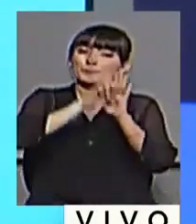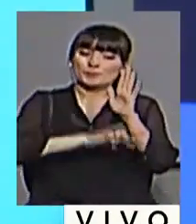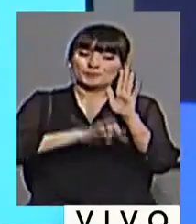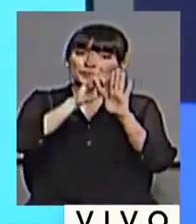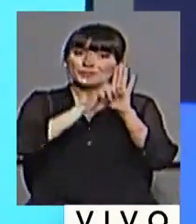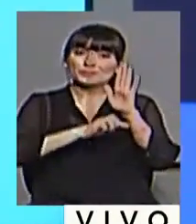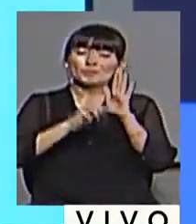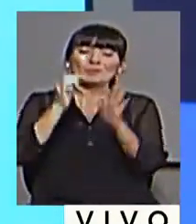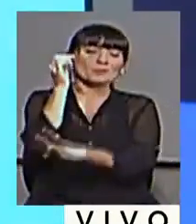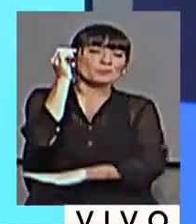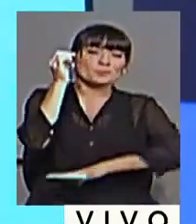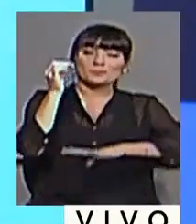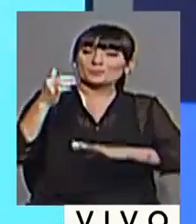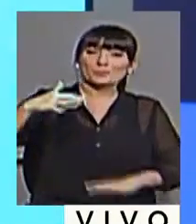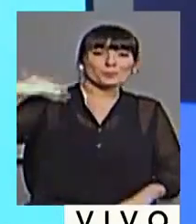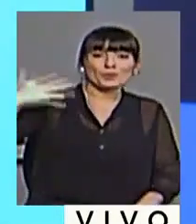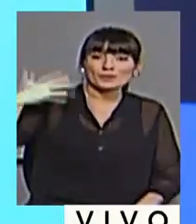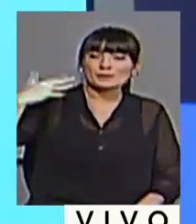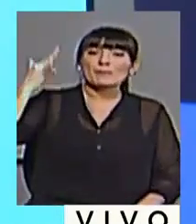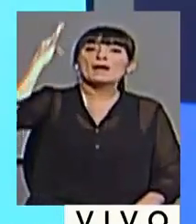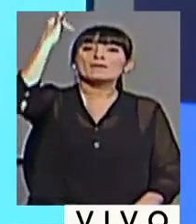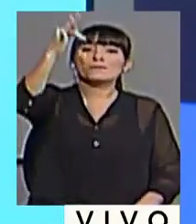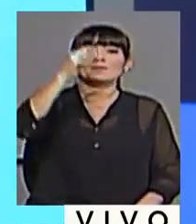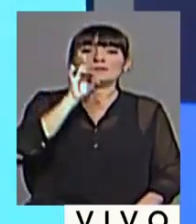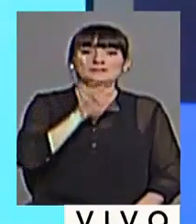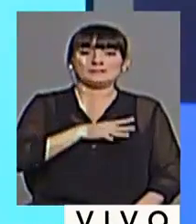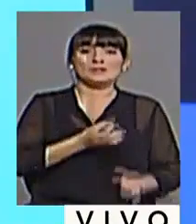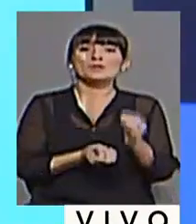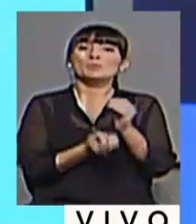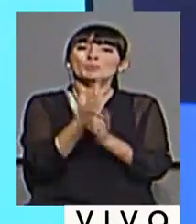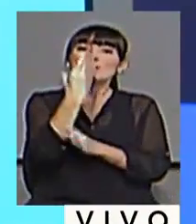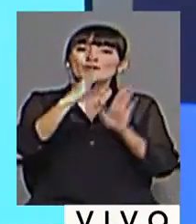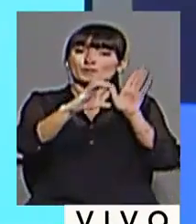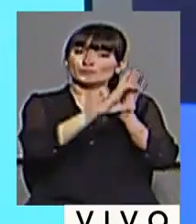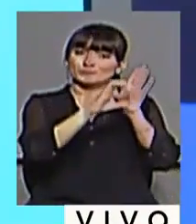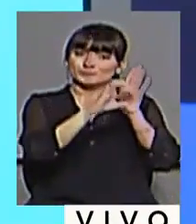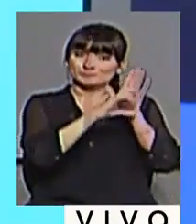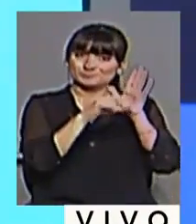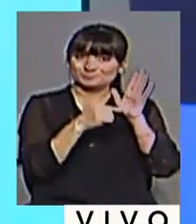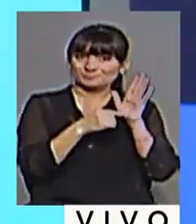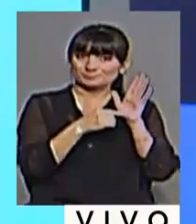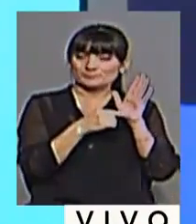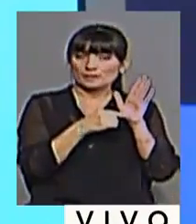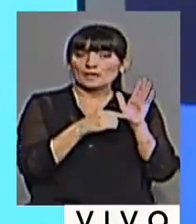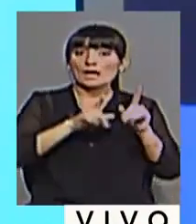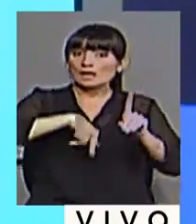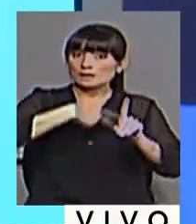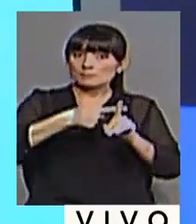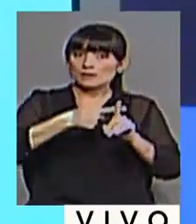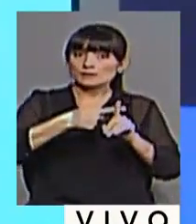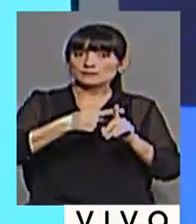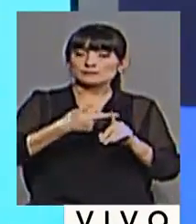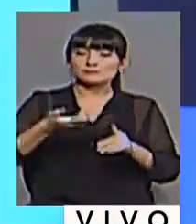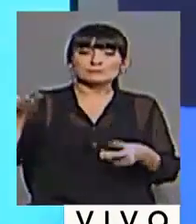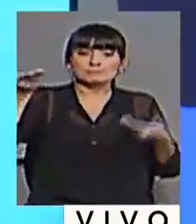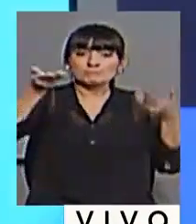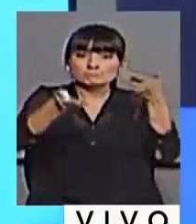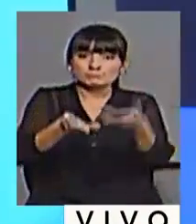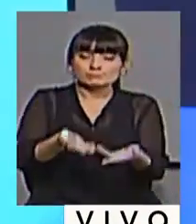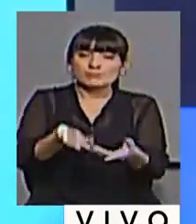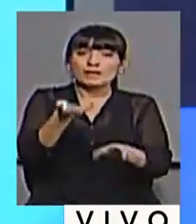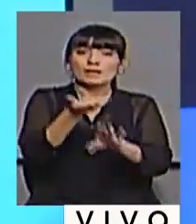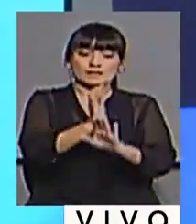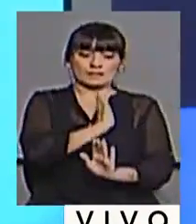proyecto fundamental para el futuro de Chile, la nueva constitución. Además, entregaremos la conducción